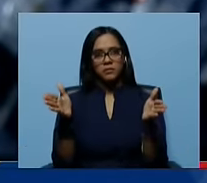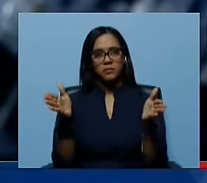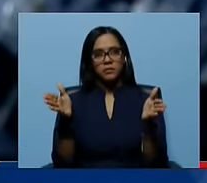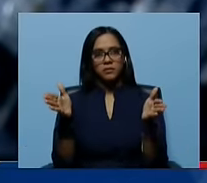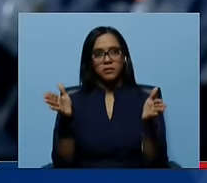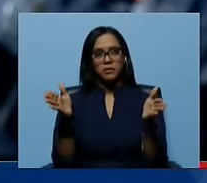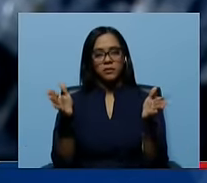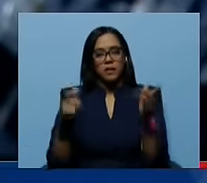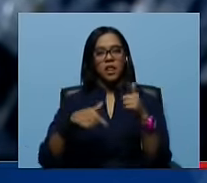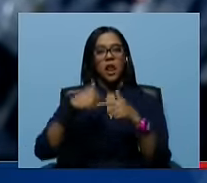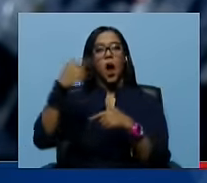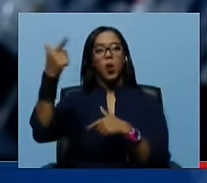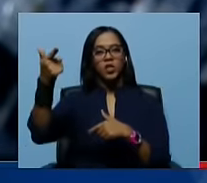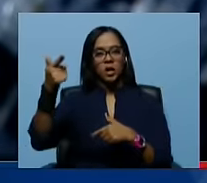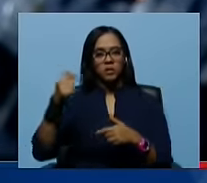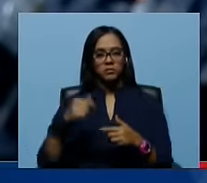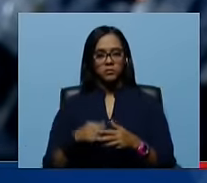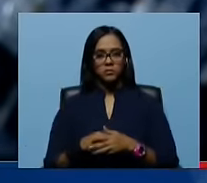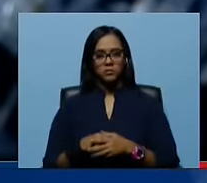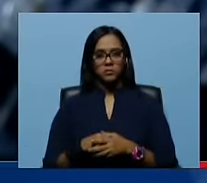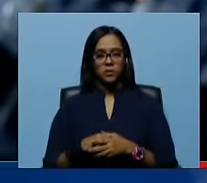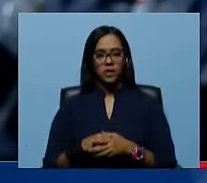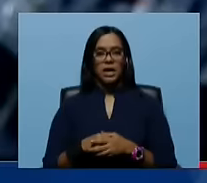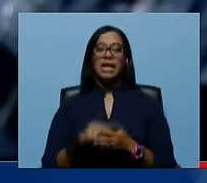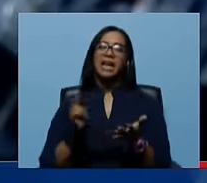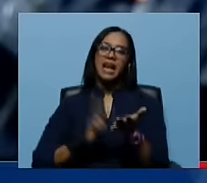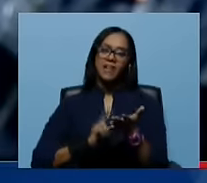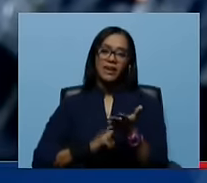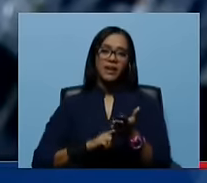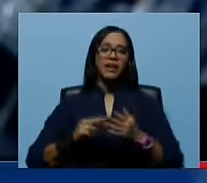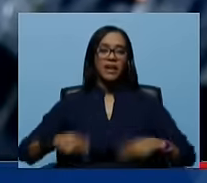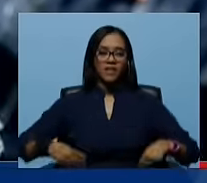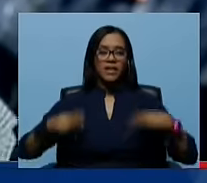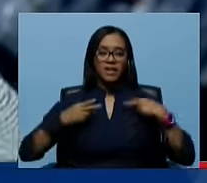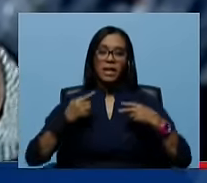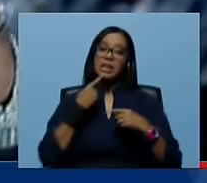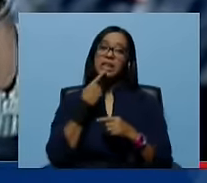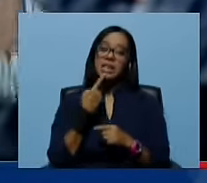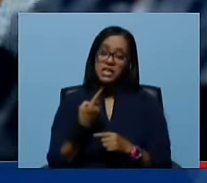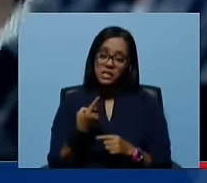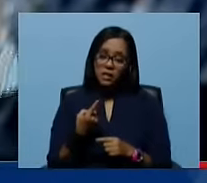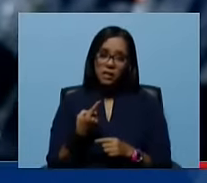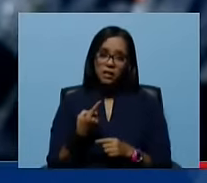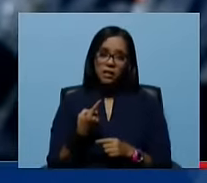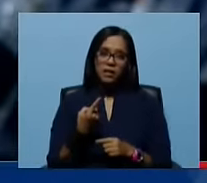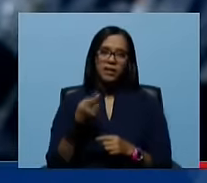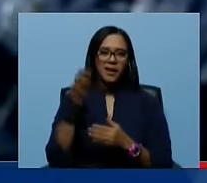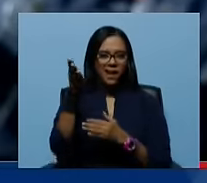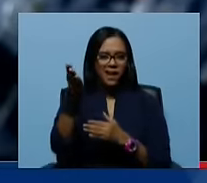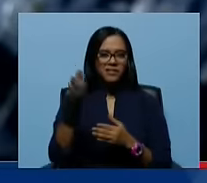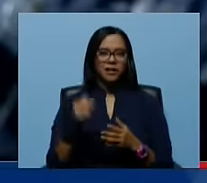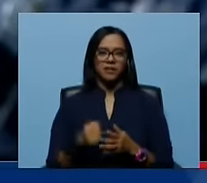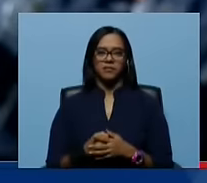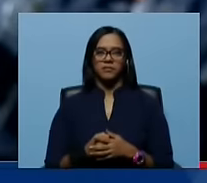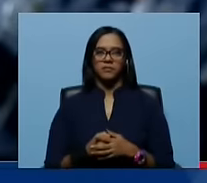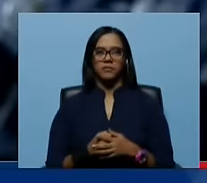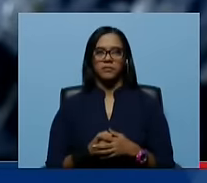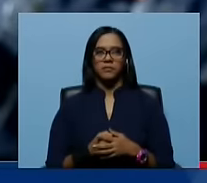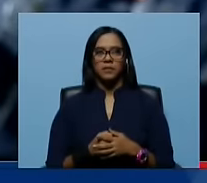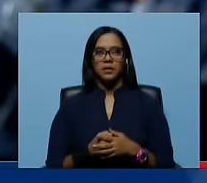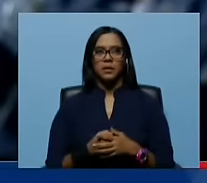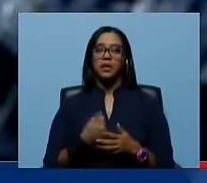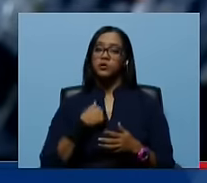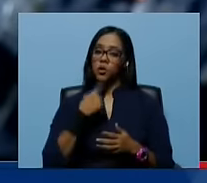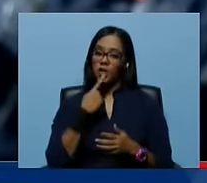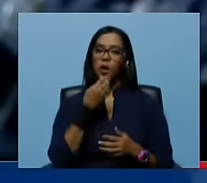de la otra. Y que la verdadera vida, dicen, es esa. Yo